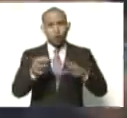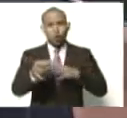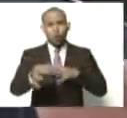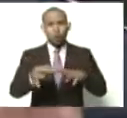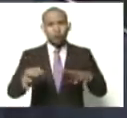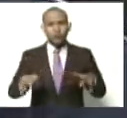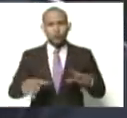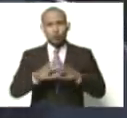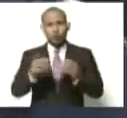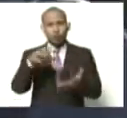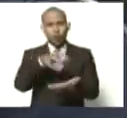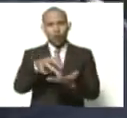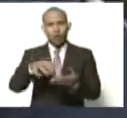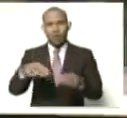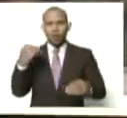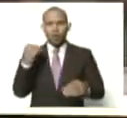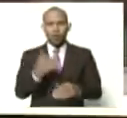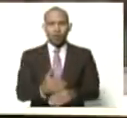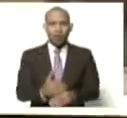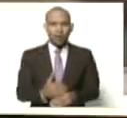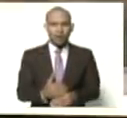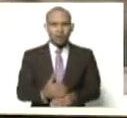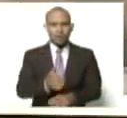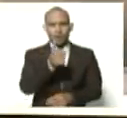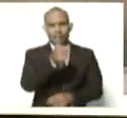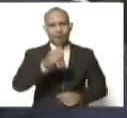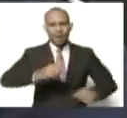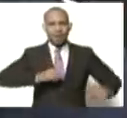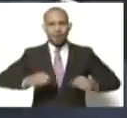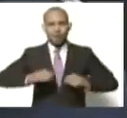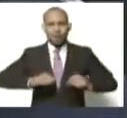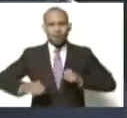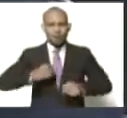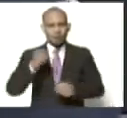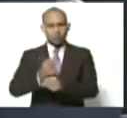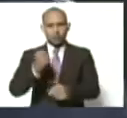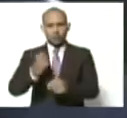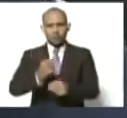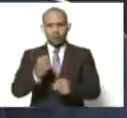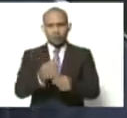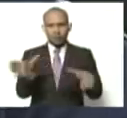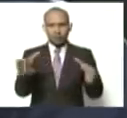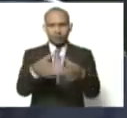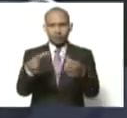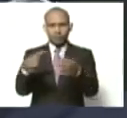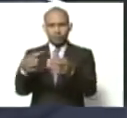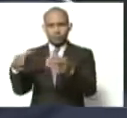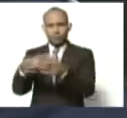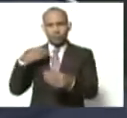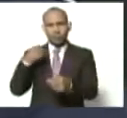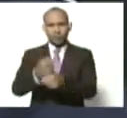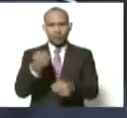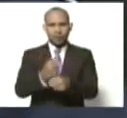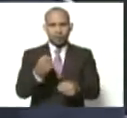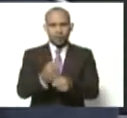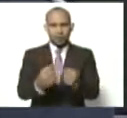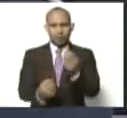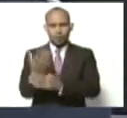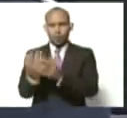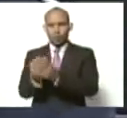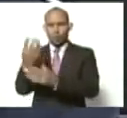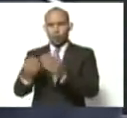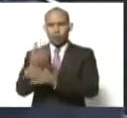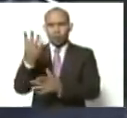y en todos los estados igual. Cada movimiento movilizado. Así es, en equipo, en trabajo, ¿no? Floreciendo. Ya